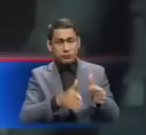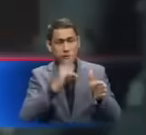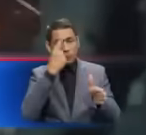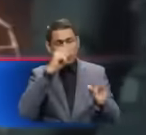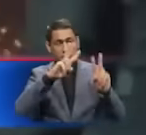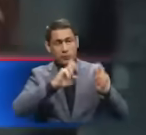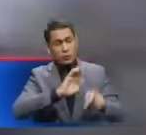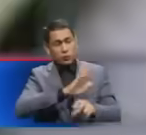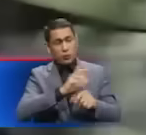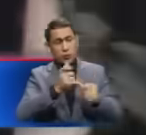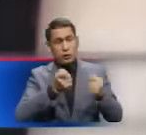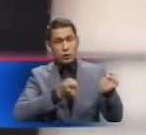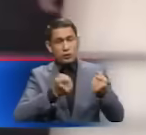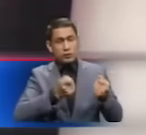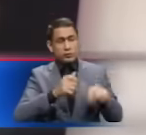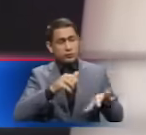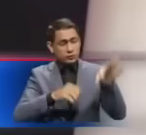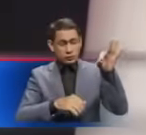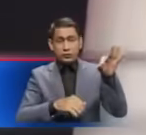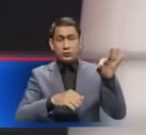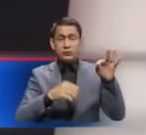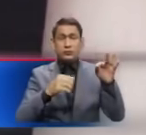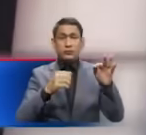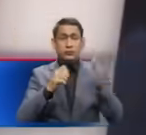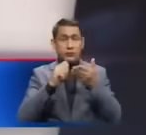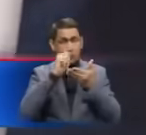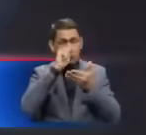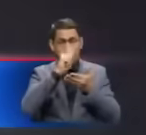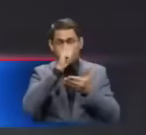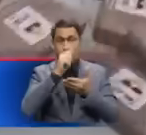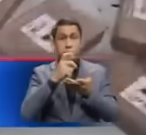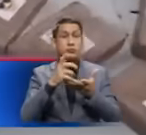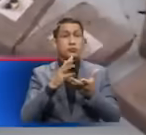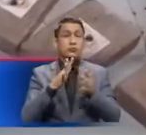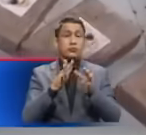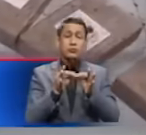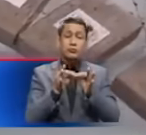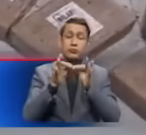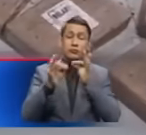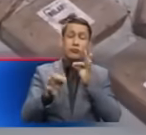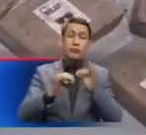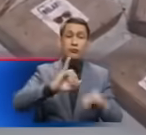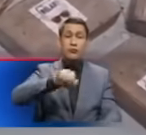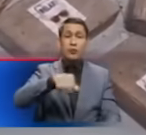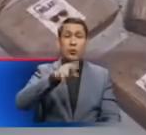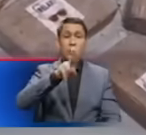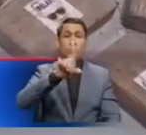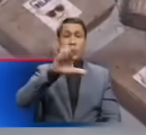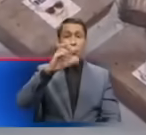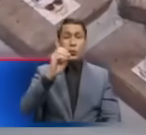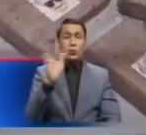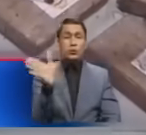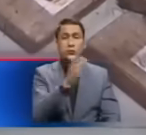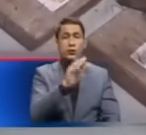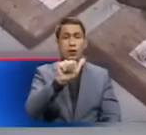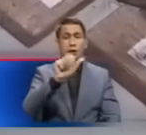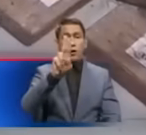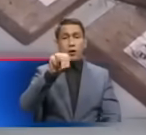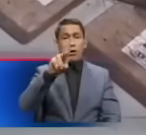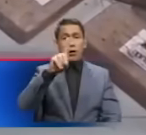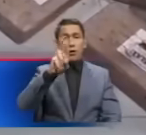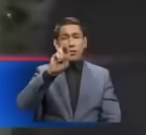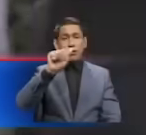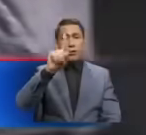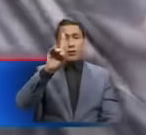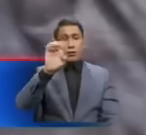caleta y encontrar la droga. Por otro lado, en el sector de Ipuerán, en la parroquia Julio Andrade, la Fuerza de Seguridad Conjunta lograron encontrar